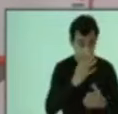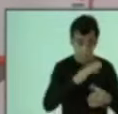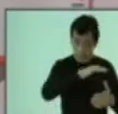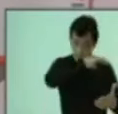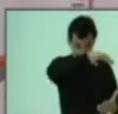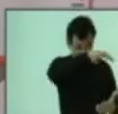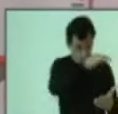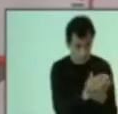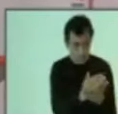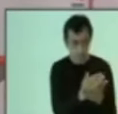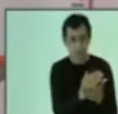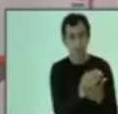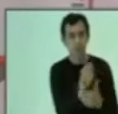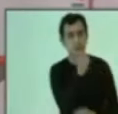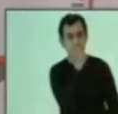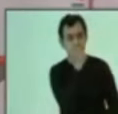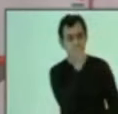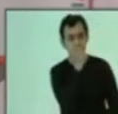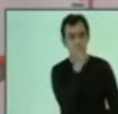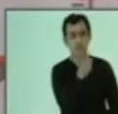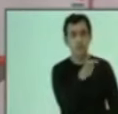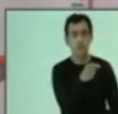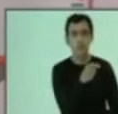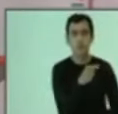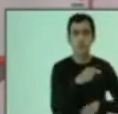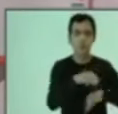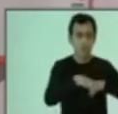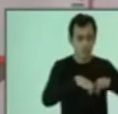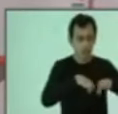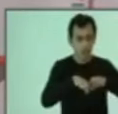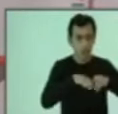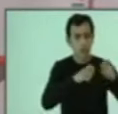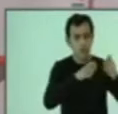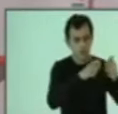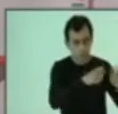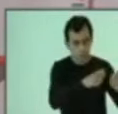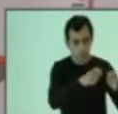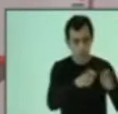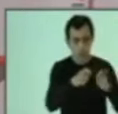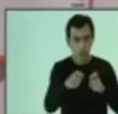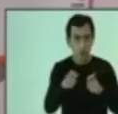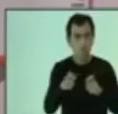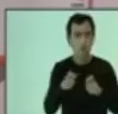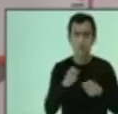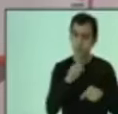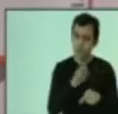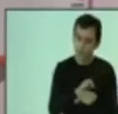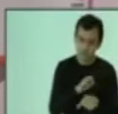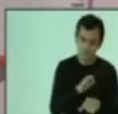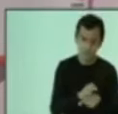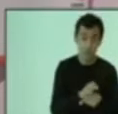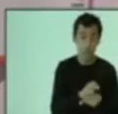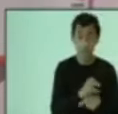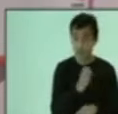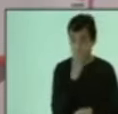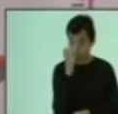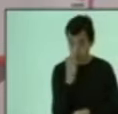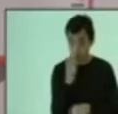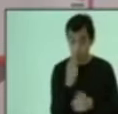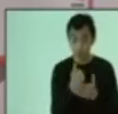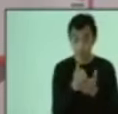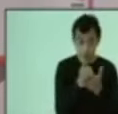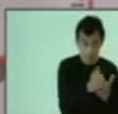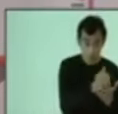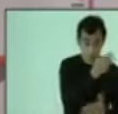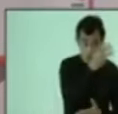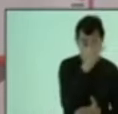hablando, tenemos que tener más y mejores oportunidades en nuestro municipio. Así podemos ayudar y evitar esa